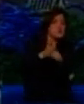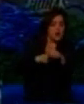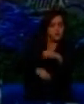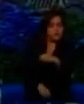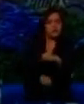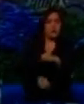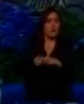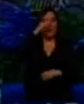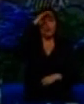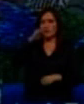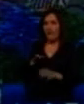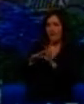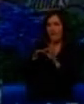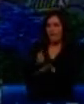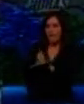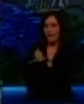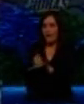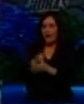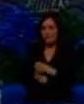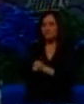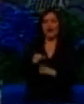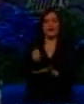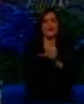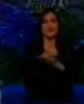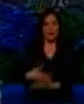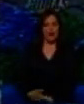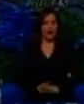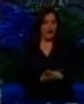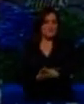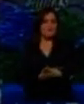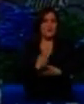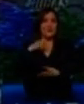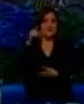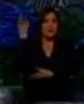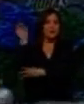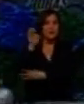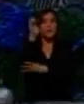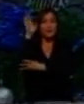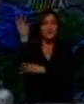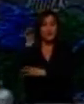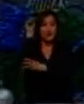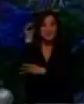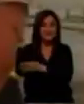uniformada colaboró en las labores de parto hasta que llegó la ambulancia al domicilio de la madre.